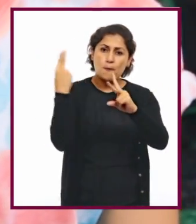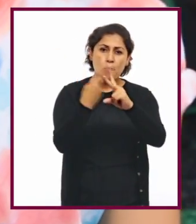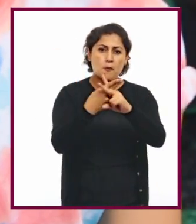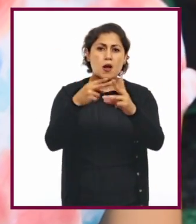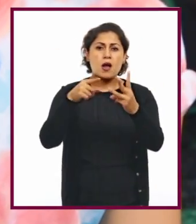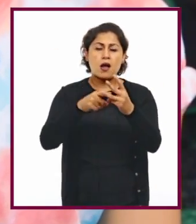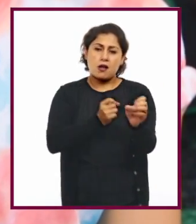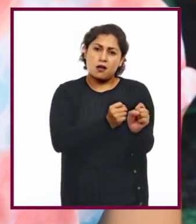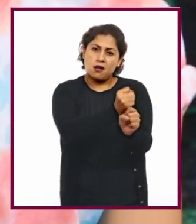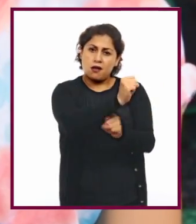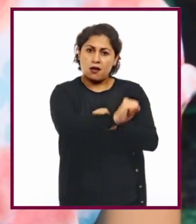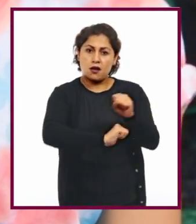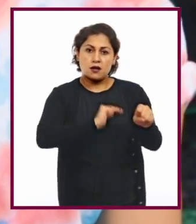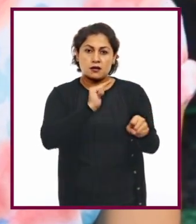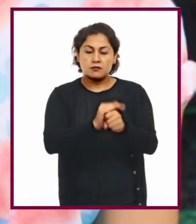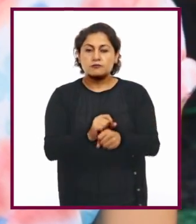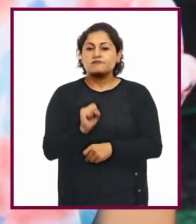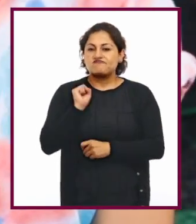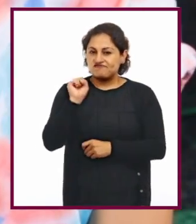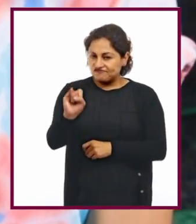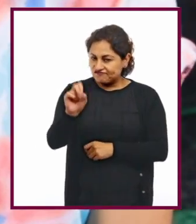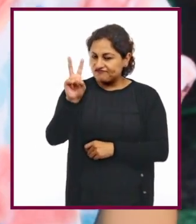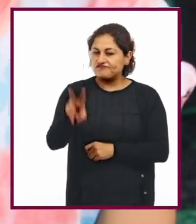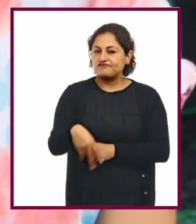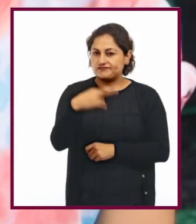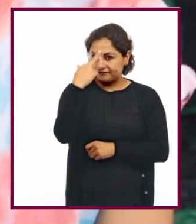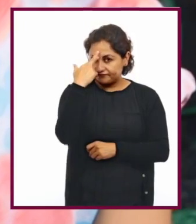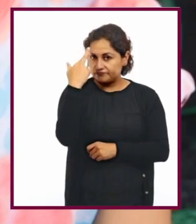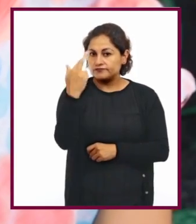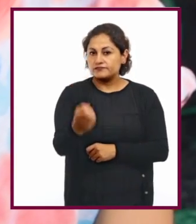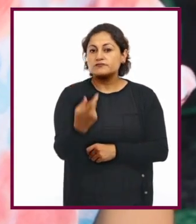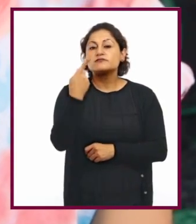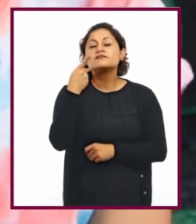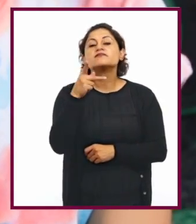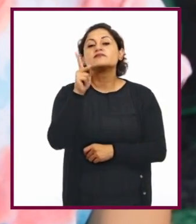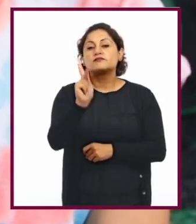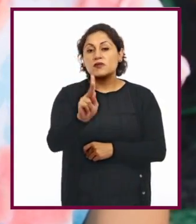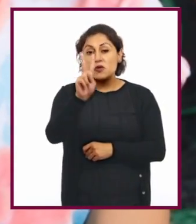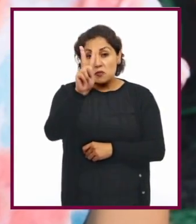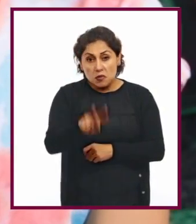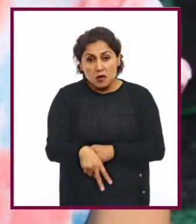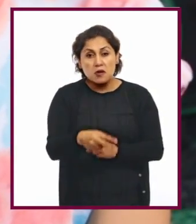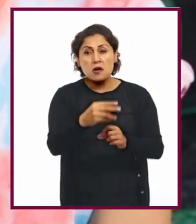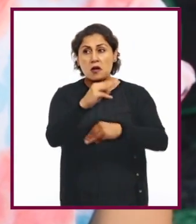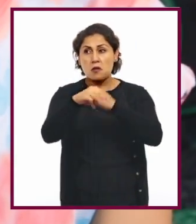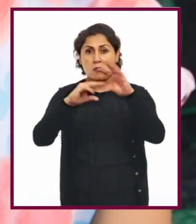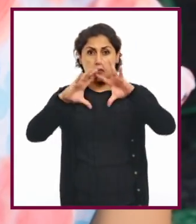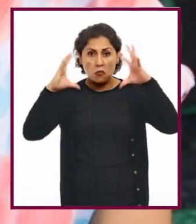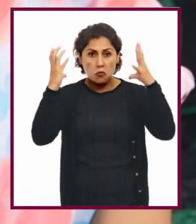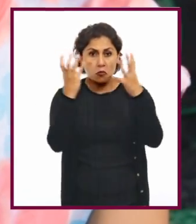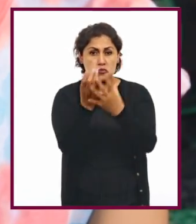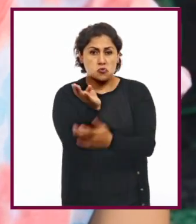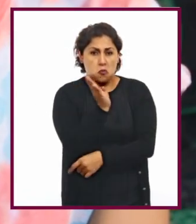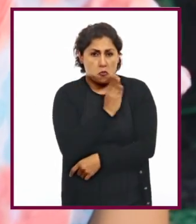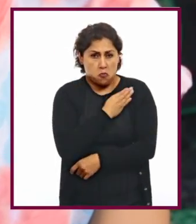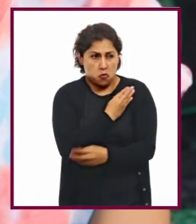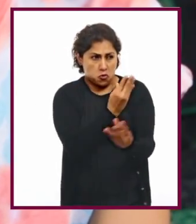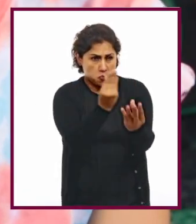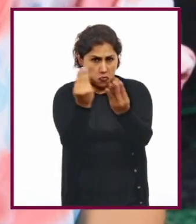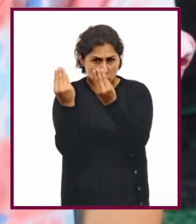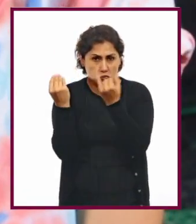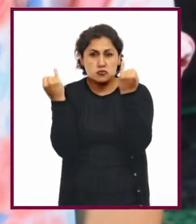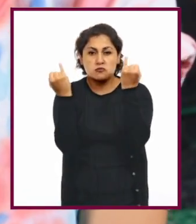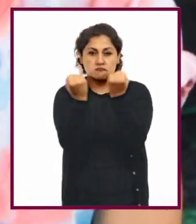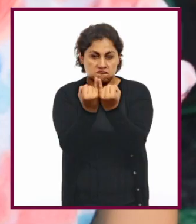de gente inocente, maltrato animal. Pues sí, Juliana, tienes razón. Pero también el mundo está lleno de muchos actos